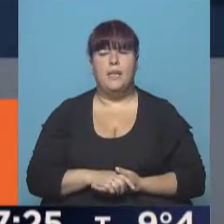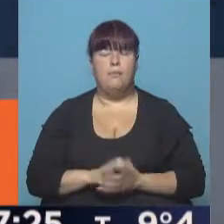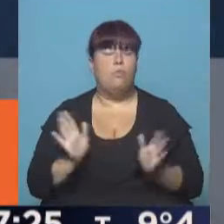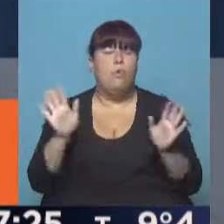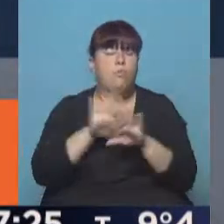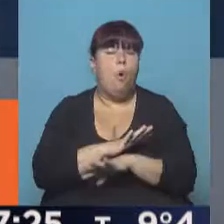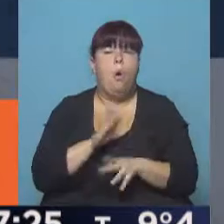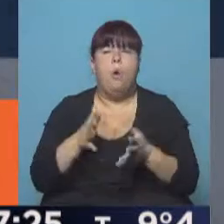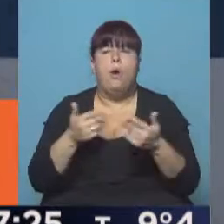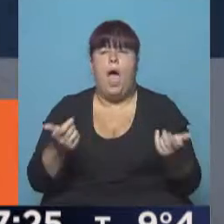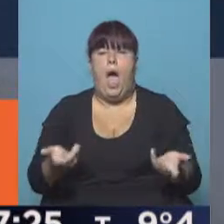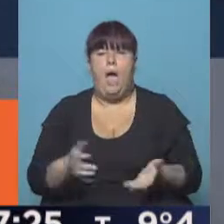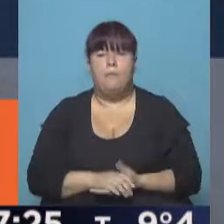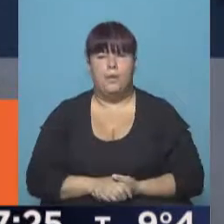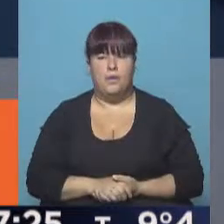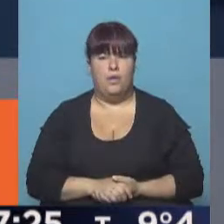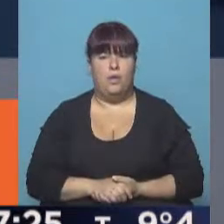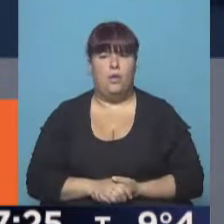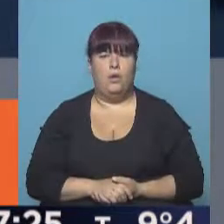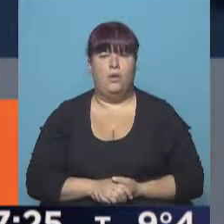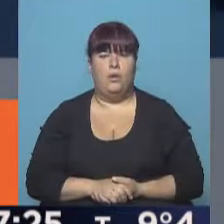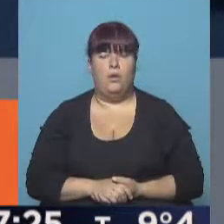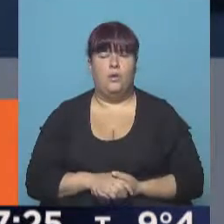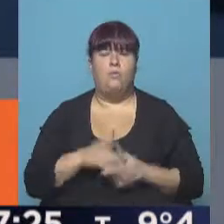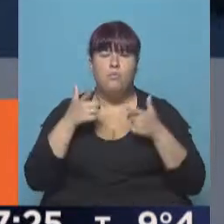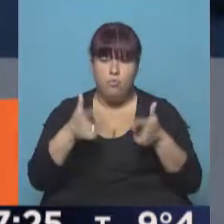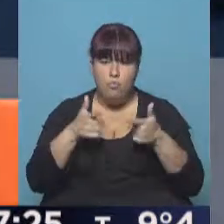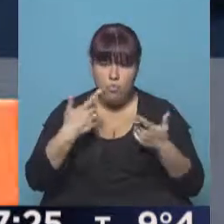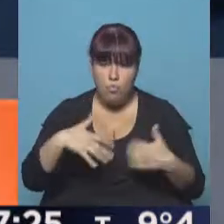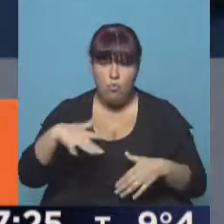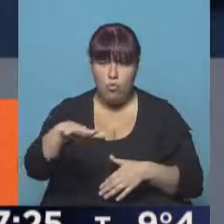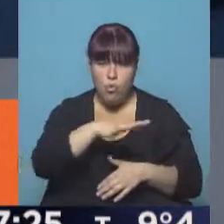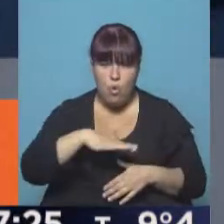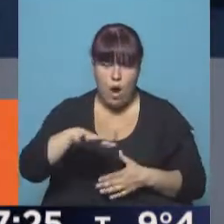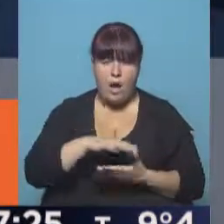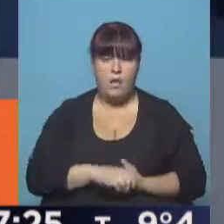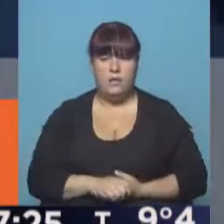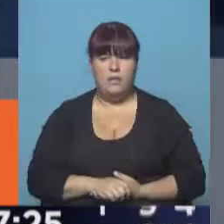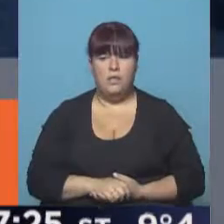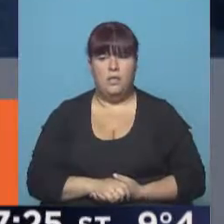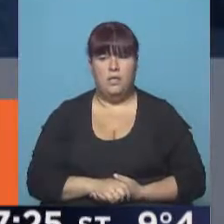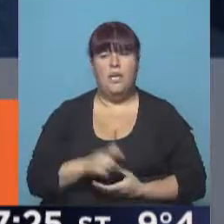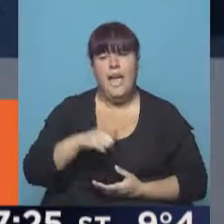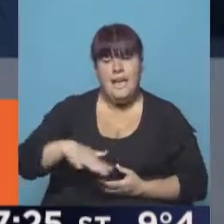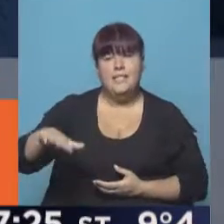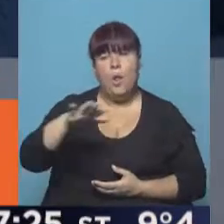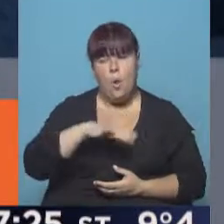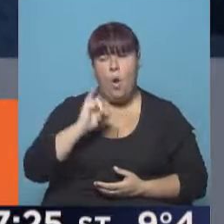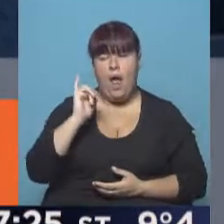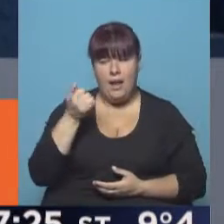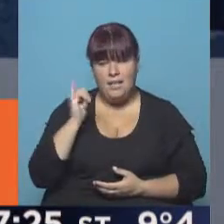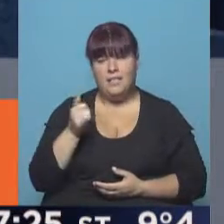rápido pase. ¿Mucho robo, señora, ahí en la zona? Esta zona sí,